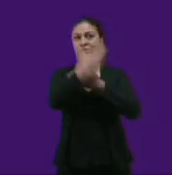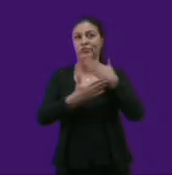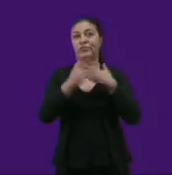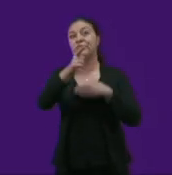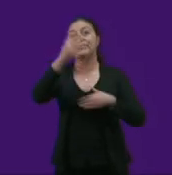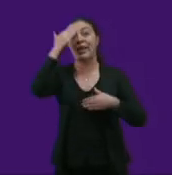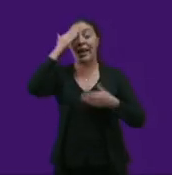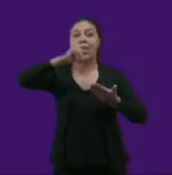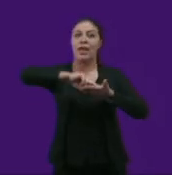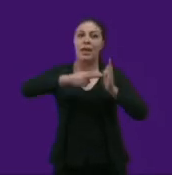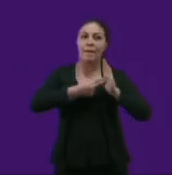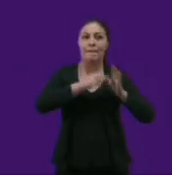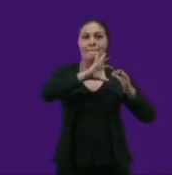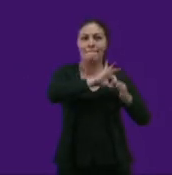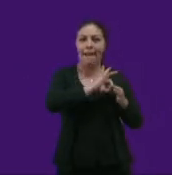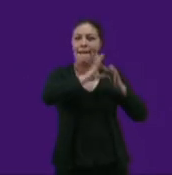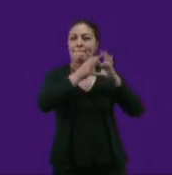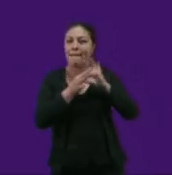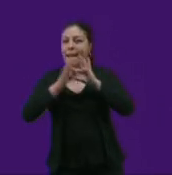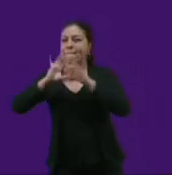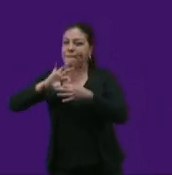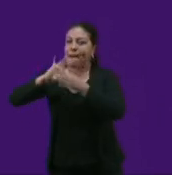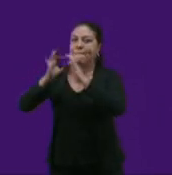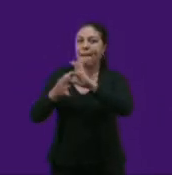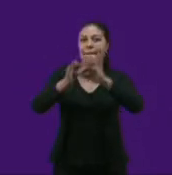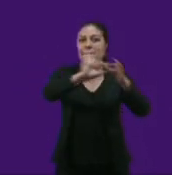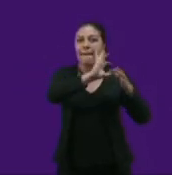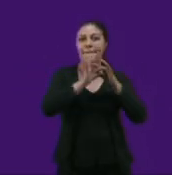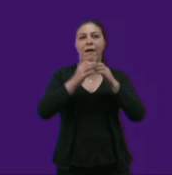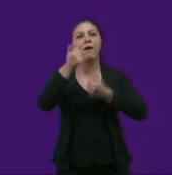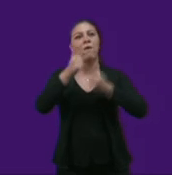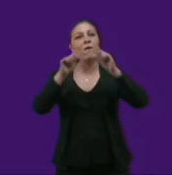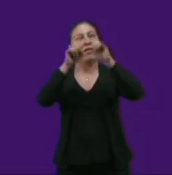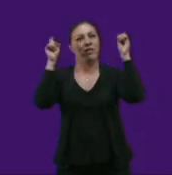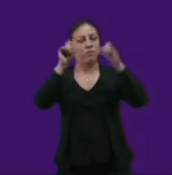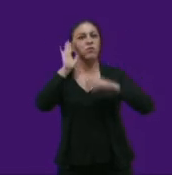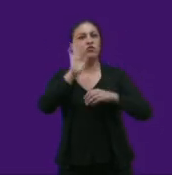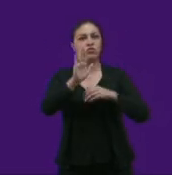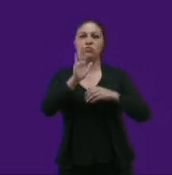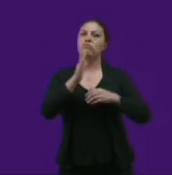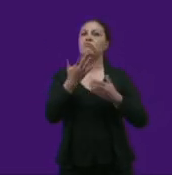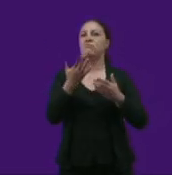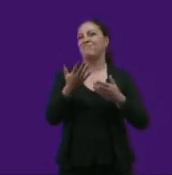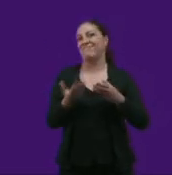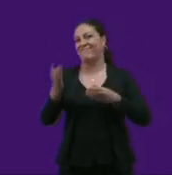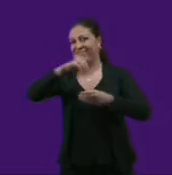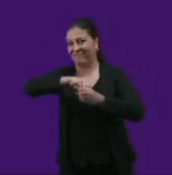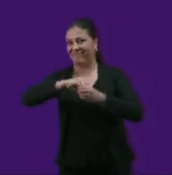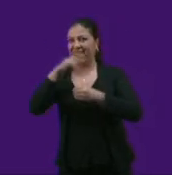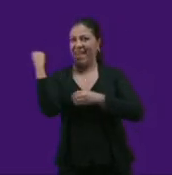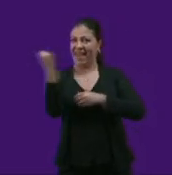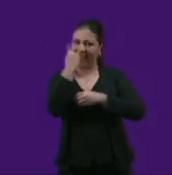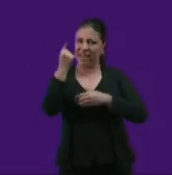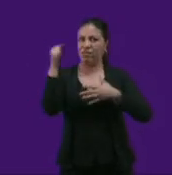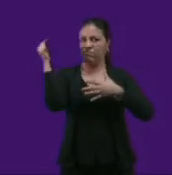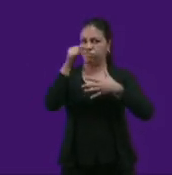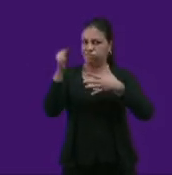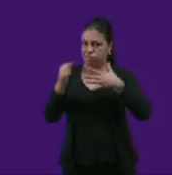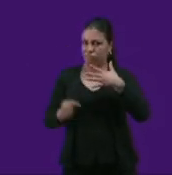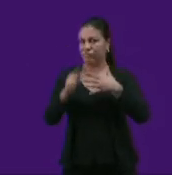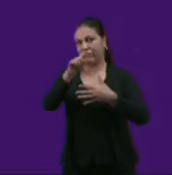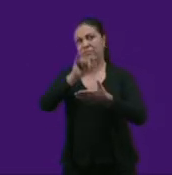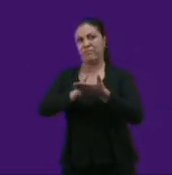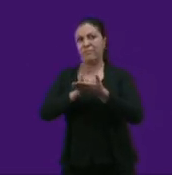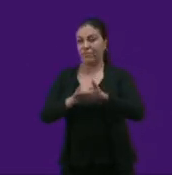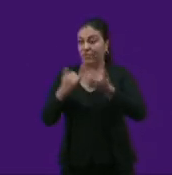juntar piezas dentro de este gran Lego de lo que es Mercado Libre, con Mercado Pago, Mercado Envíos y demás. ¿Cómo está conformado hoy en día